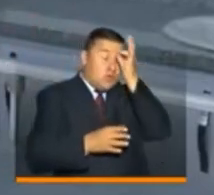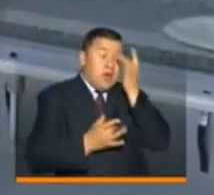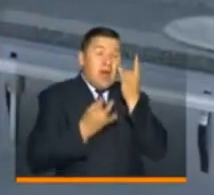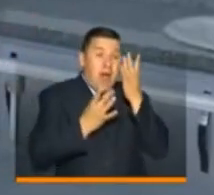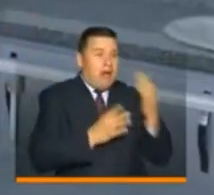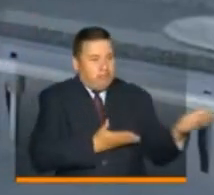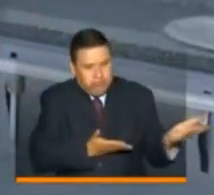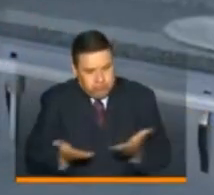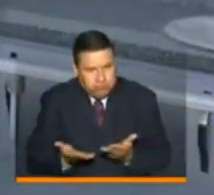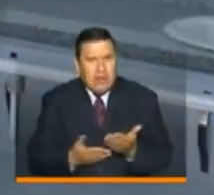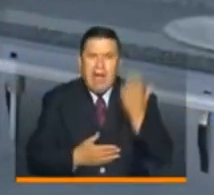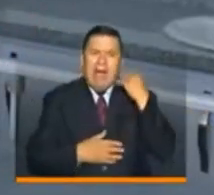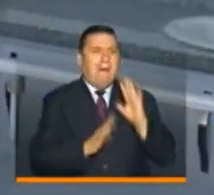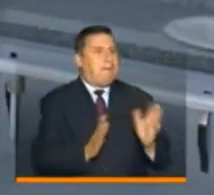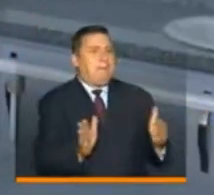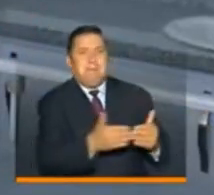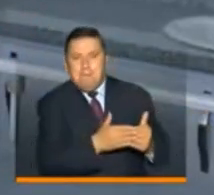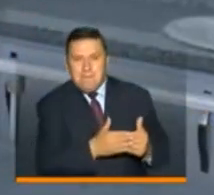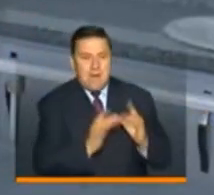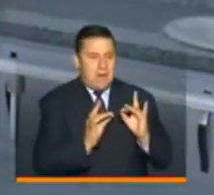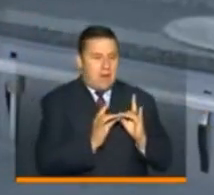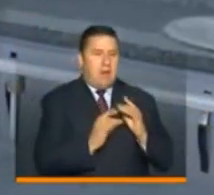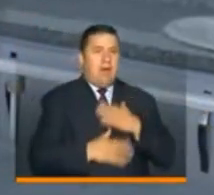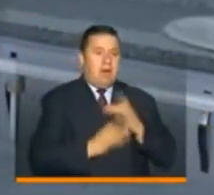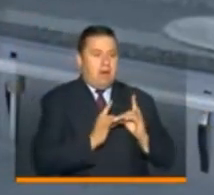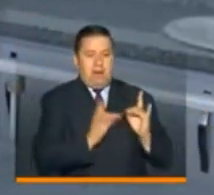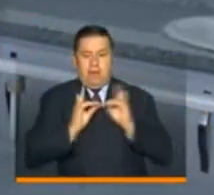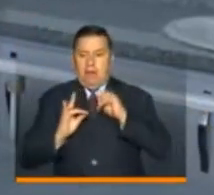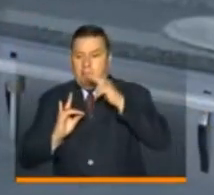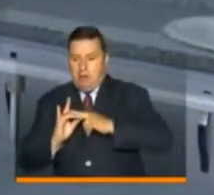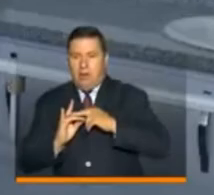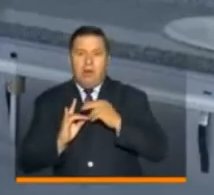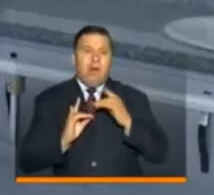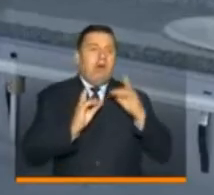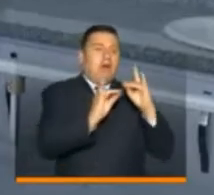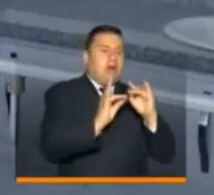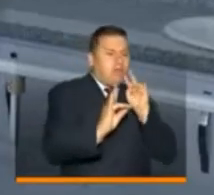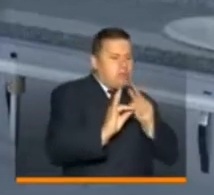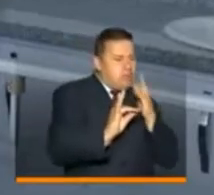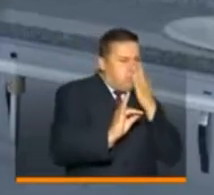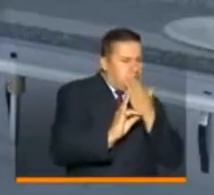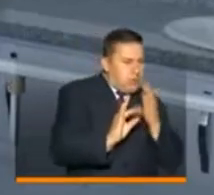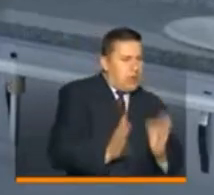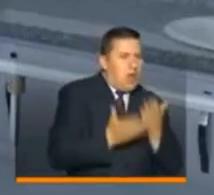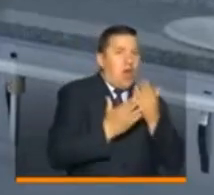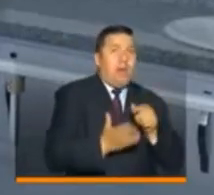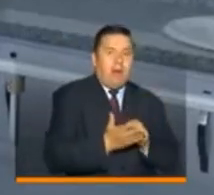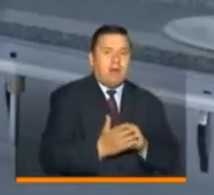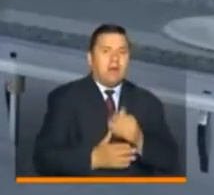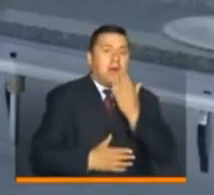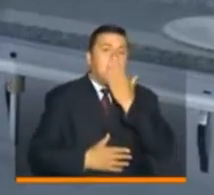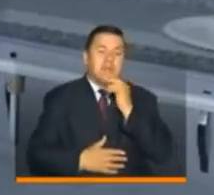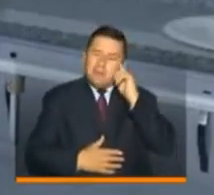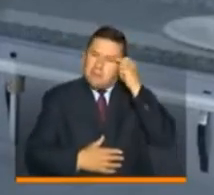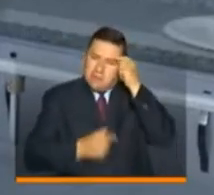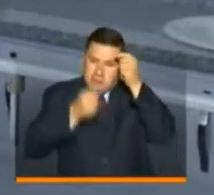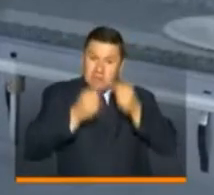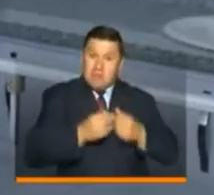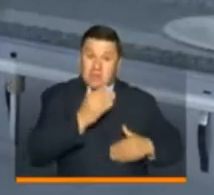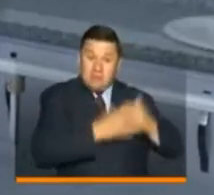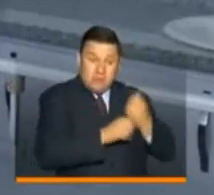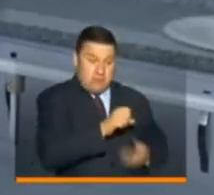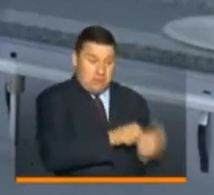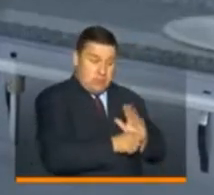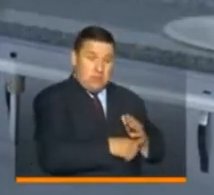intensivo, unidades de cuidado intermedio, camas de aislamiento y camas de observación. Quiero recordarle una cifra, presidente. Al inicio de la